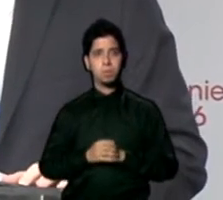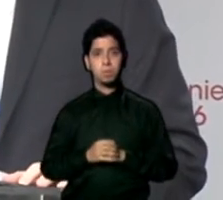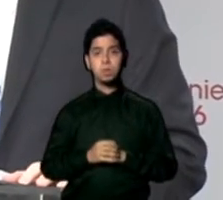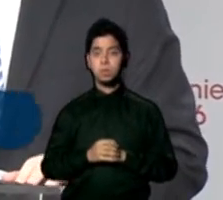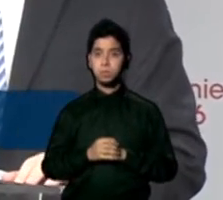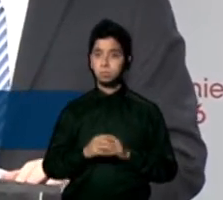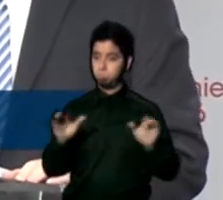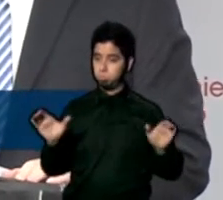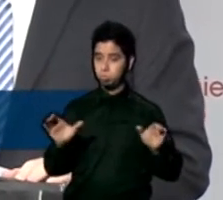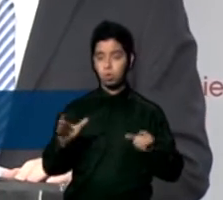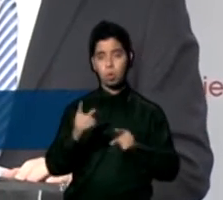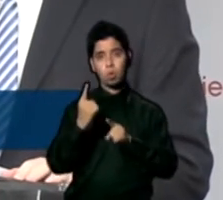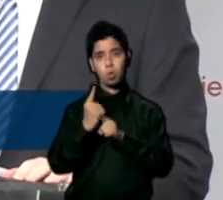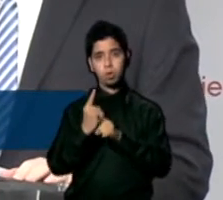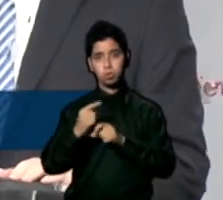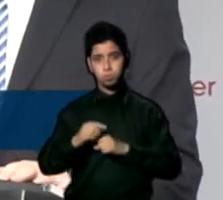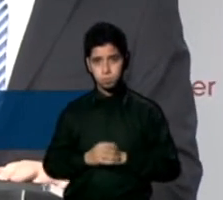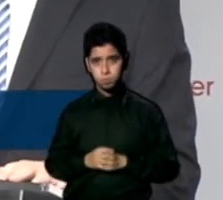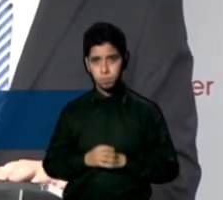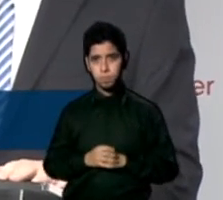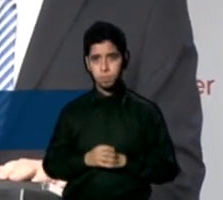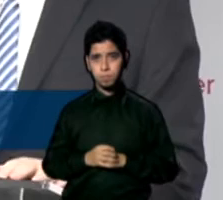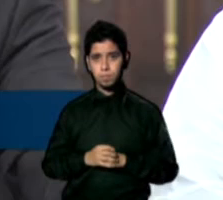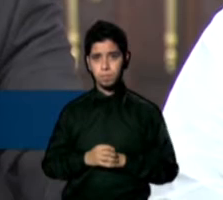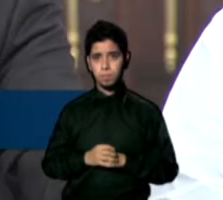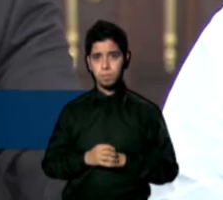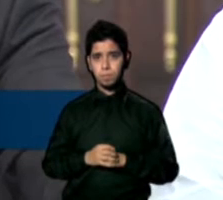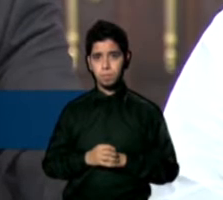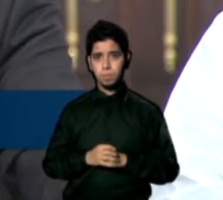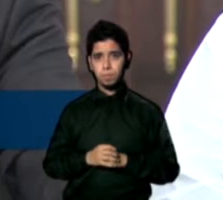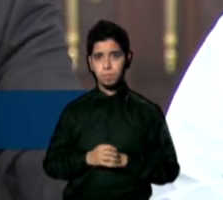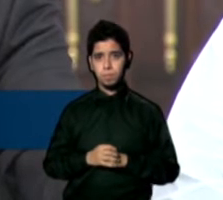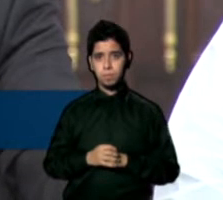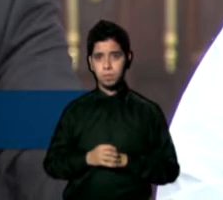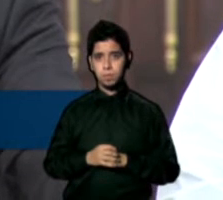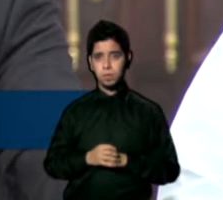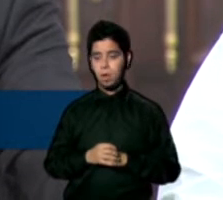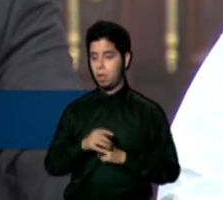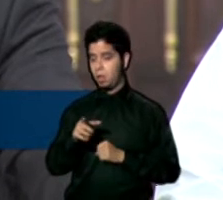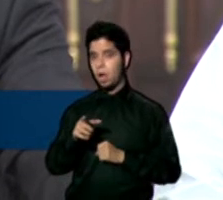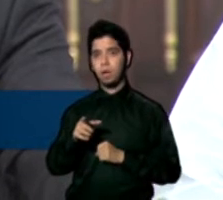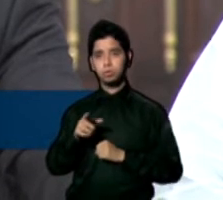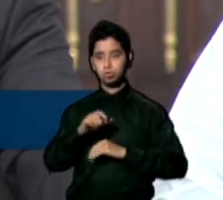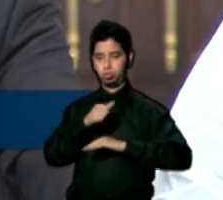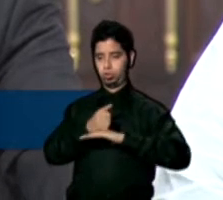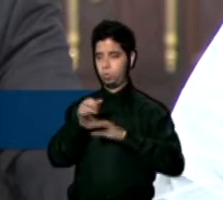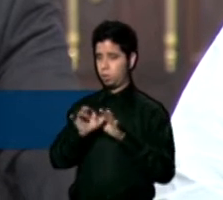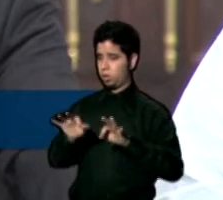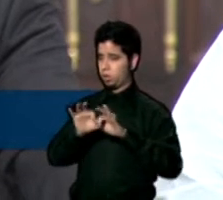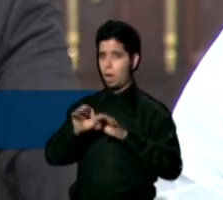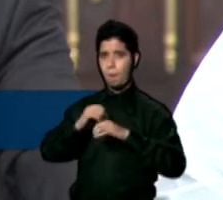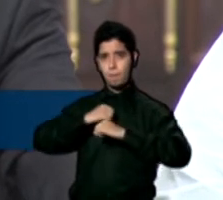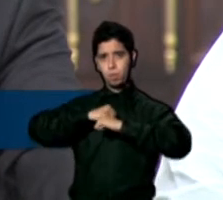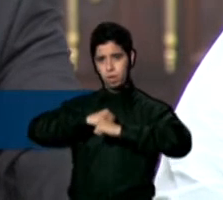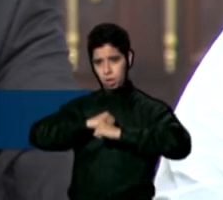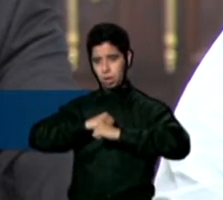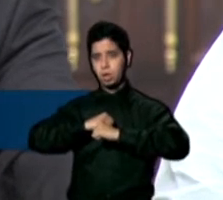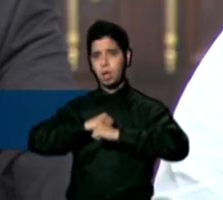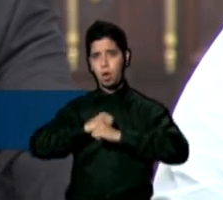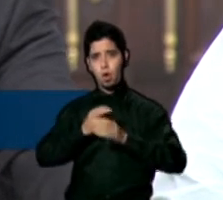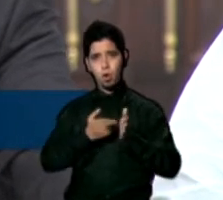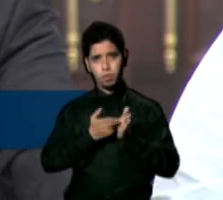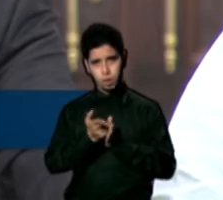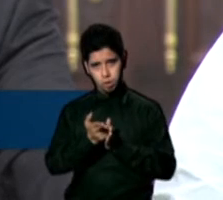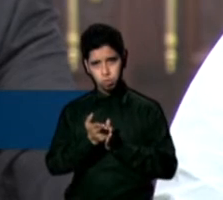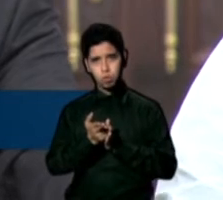correcto. Las instituciones a las que uno le sirve se protegen con honestidad, con verticalidad